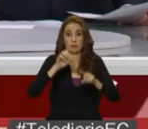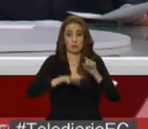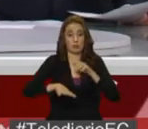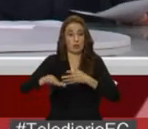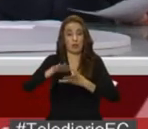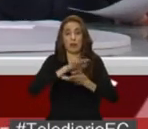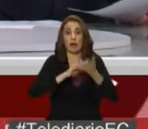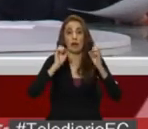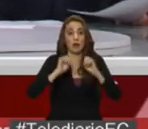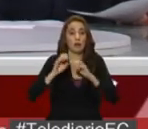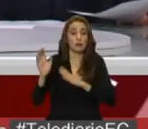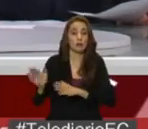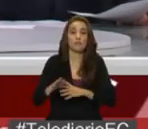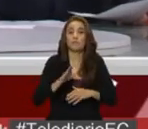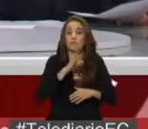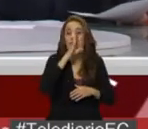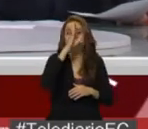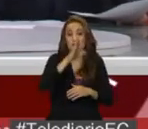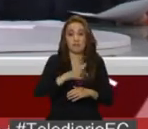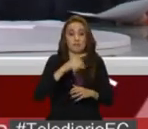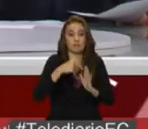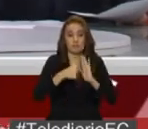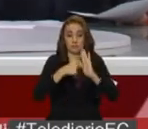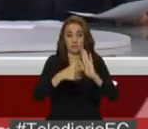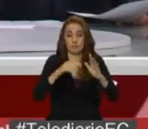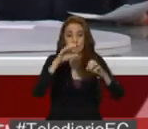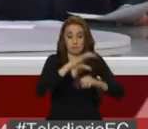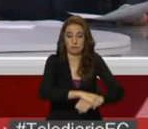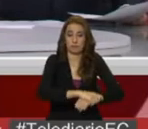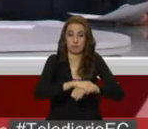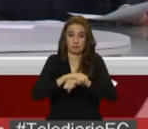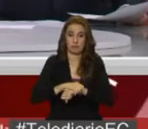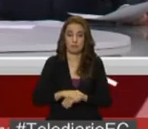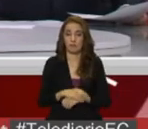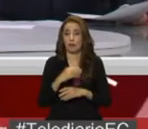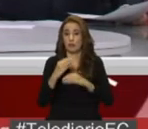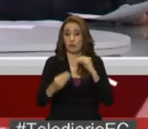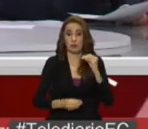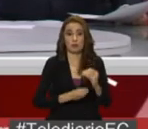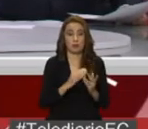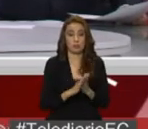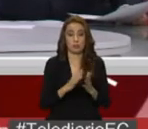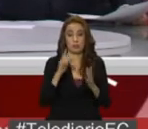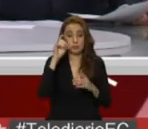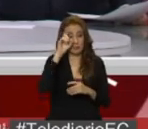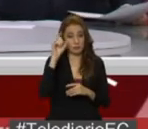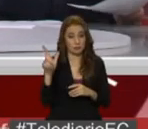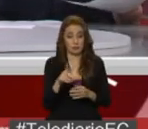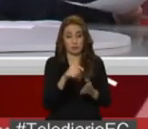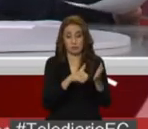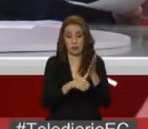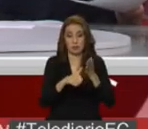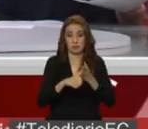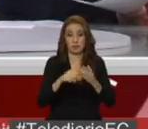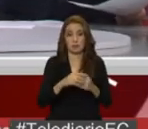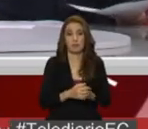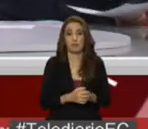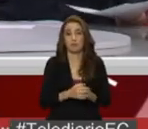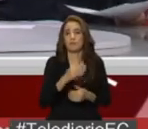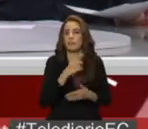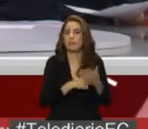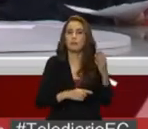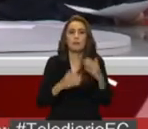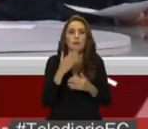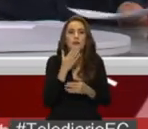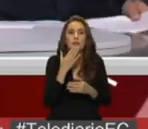jueces frente a los allanamientos y a las detenciones provisionales que había efectuado el personal de Fiscalía y Ministerio de Gobierno. ¿Qué es lo que está pasando